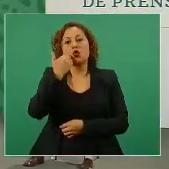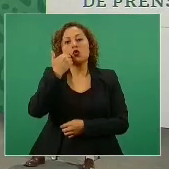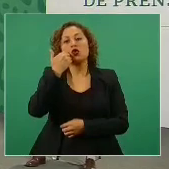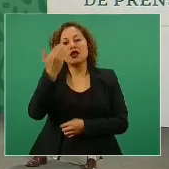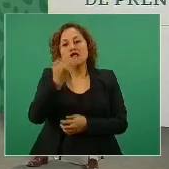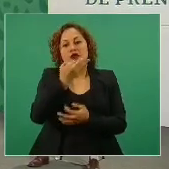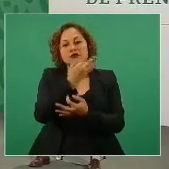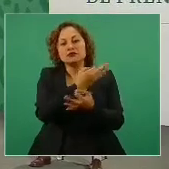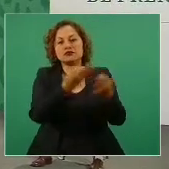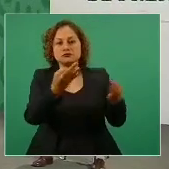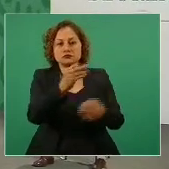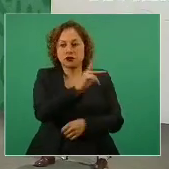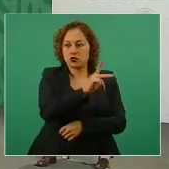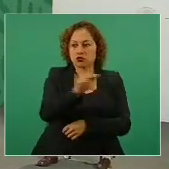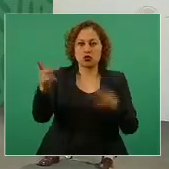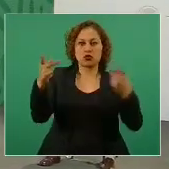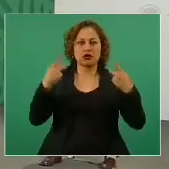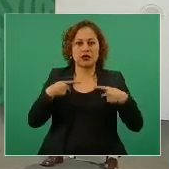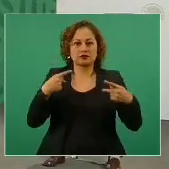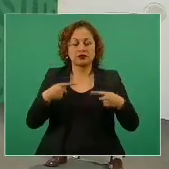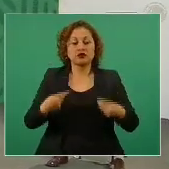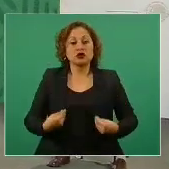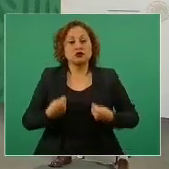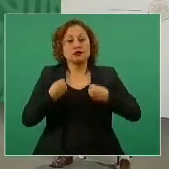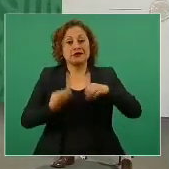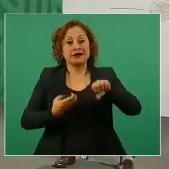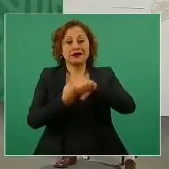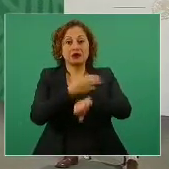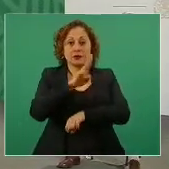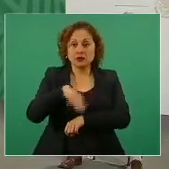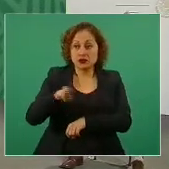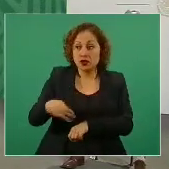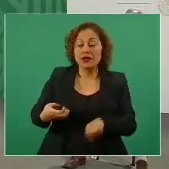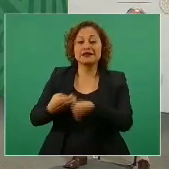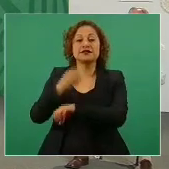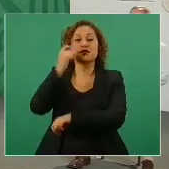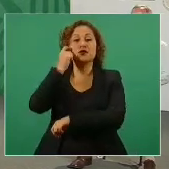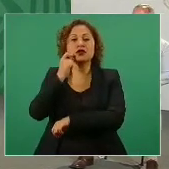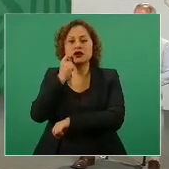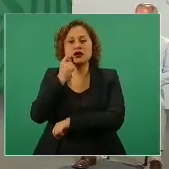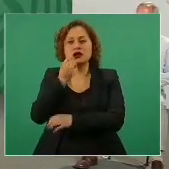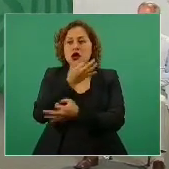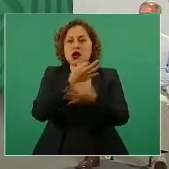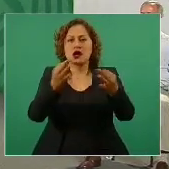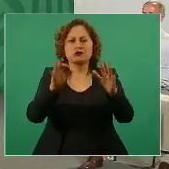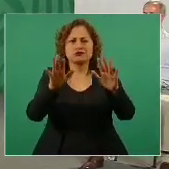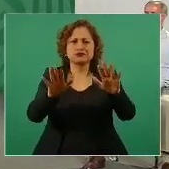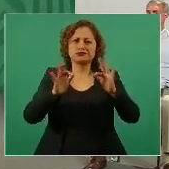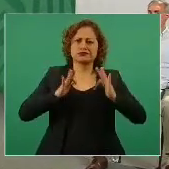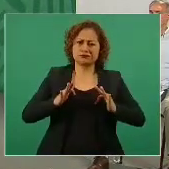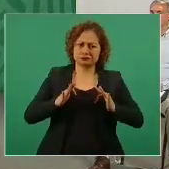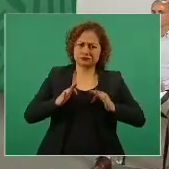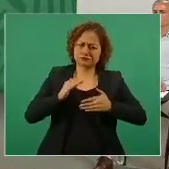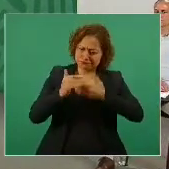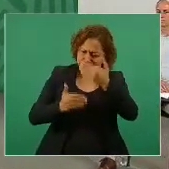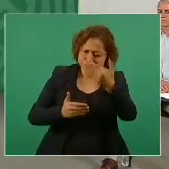invito a todos los ciudadanos de Guerrero y de Michoacán a seguir adelante. Hay toro.